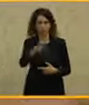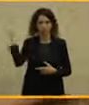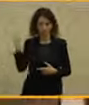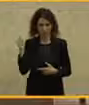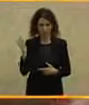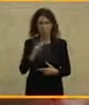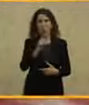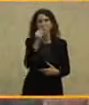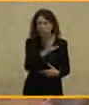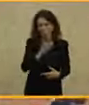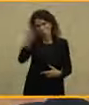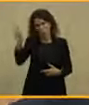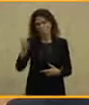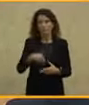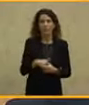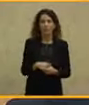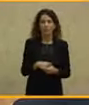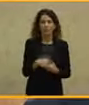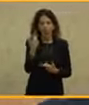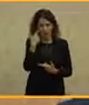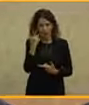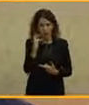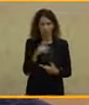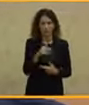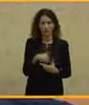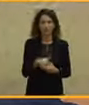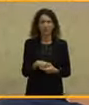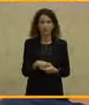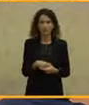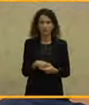mira. A ver, sujeta un momento, sí.